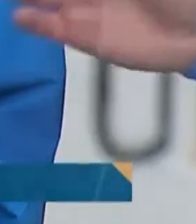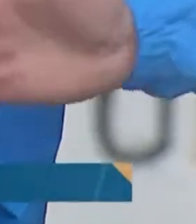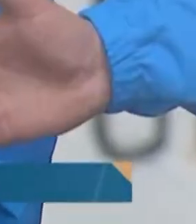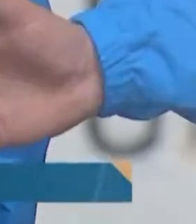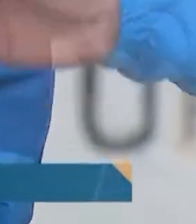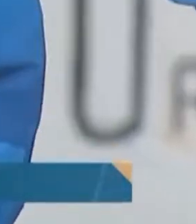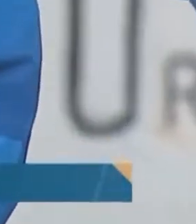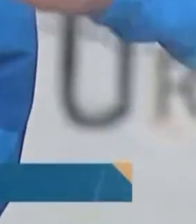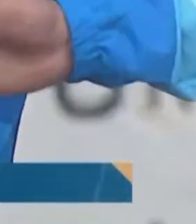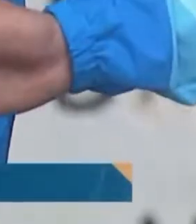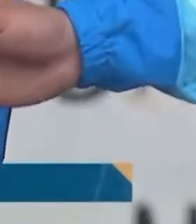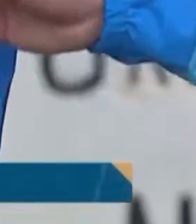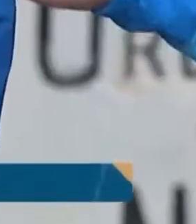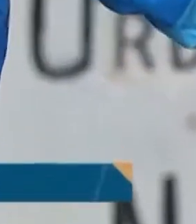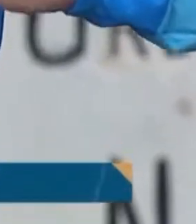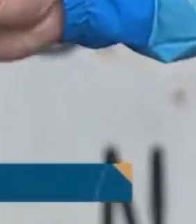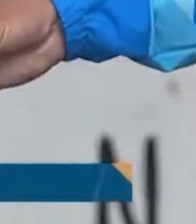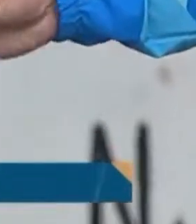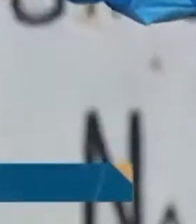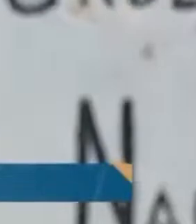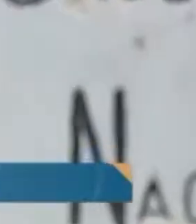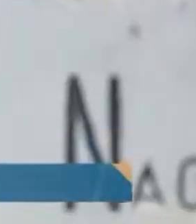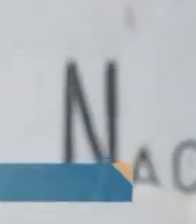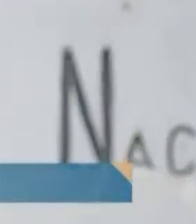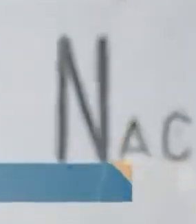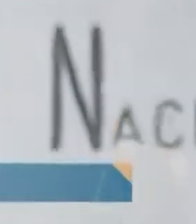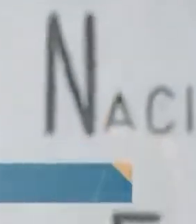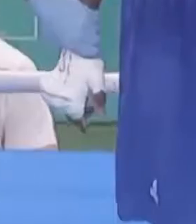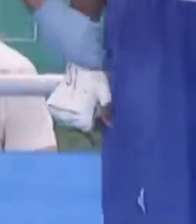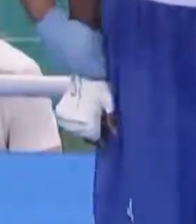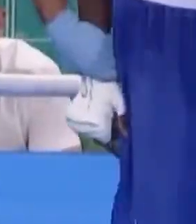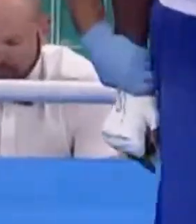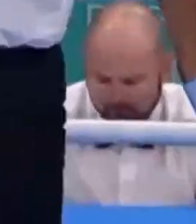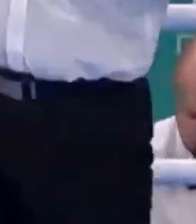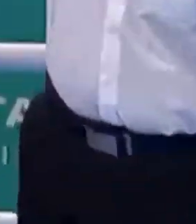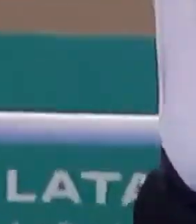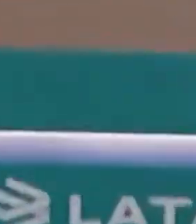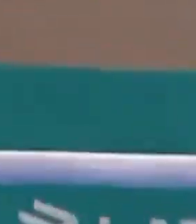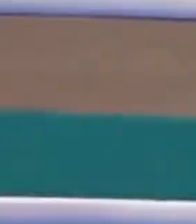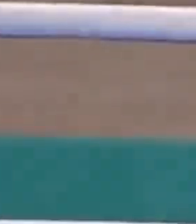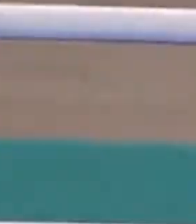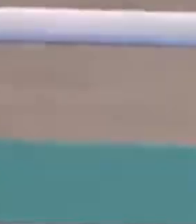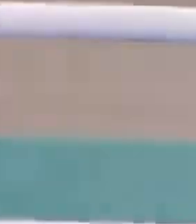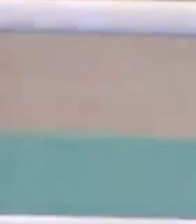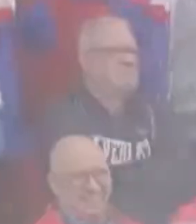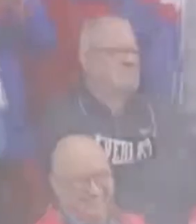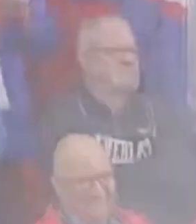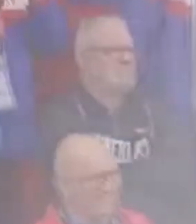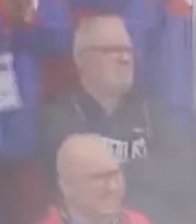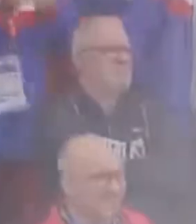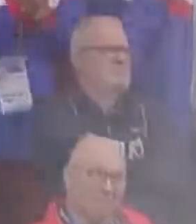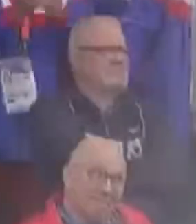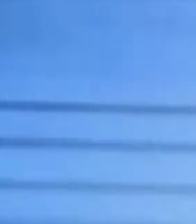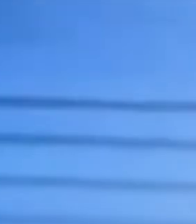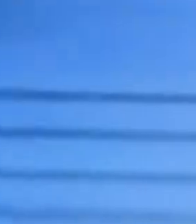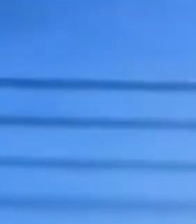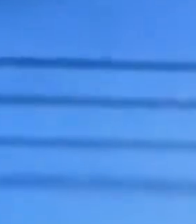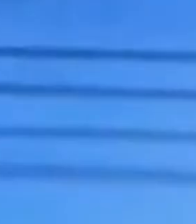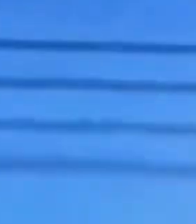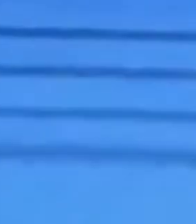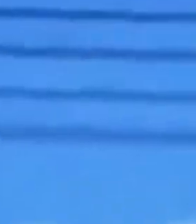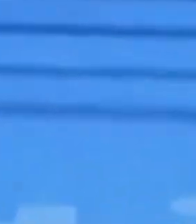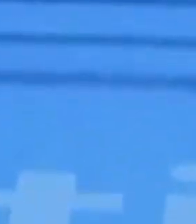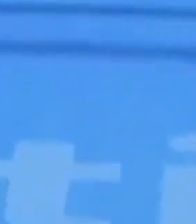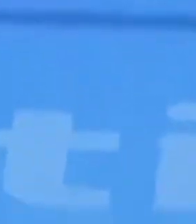Por eso te canto ahora mi canción, para que sepas el porqué. 4 veces campeón panamericano,